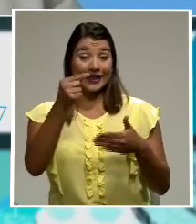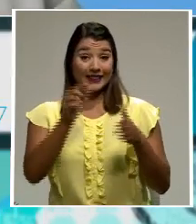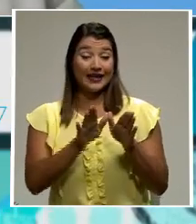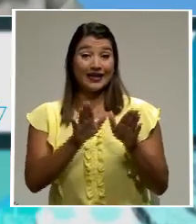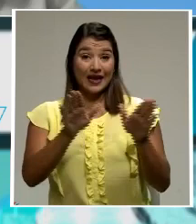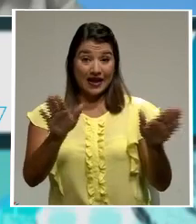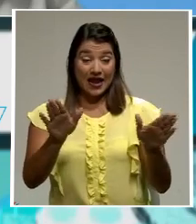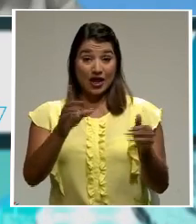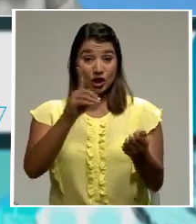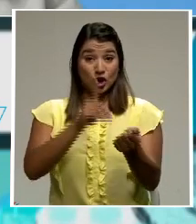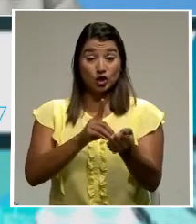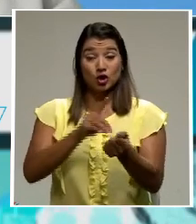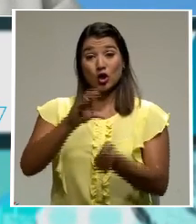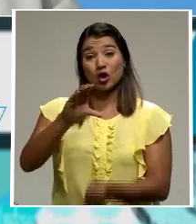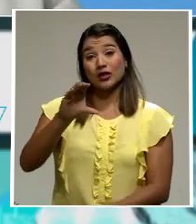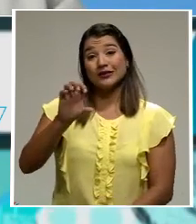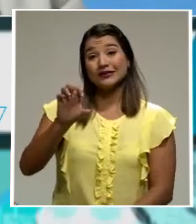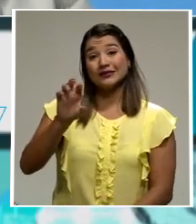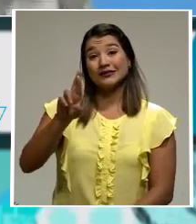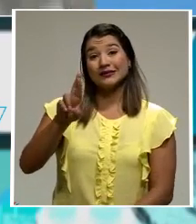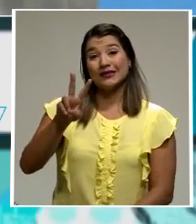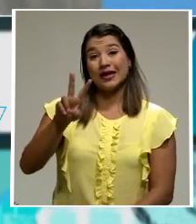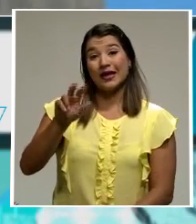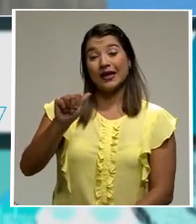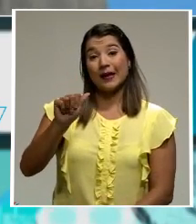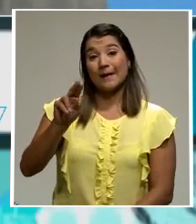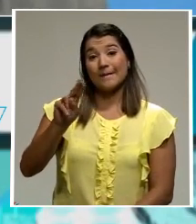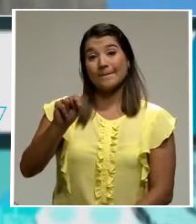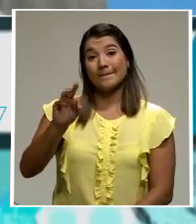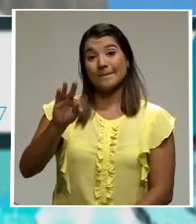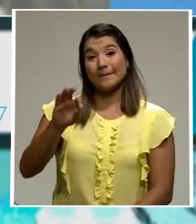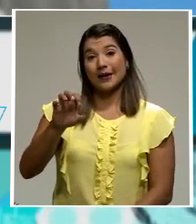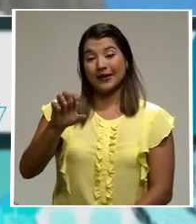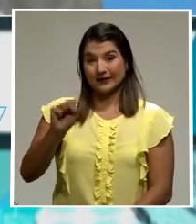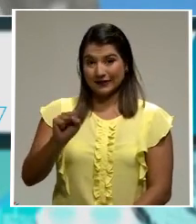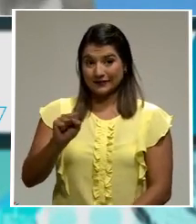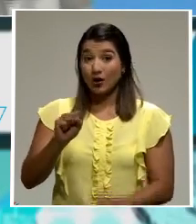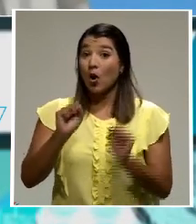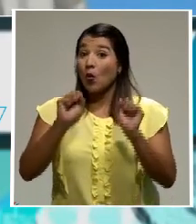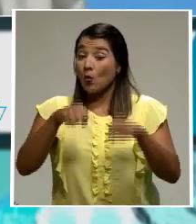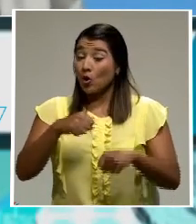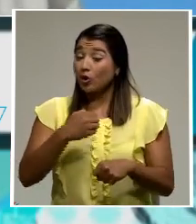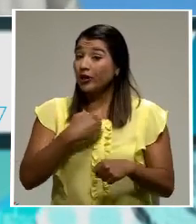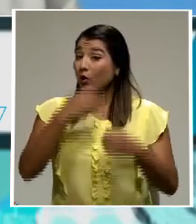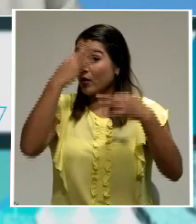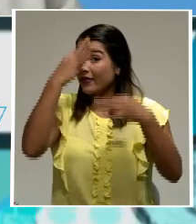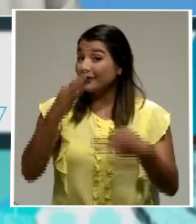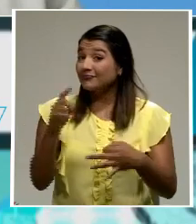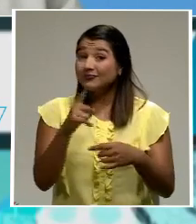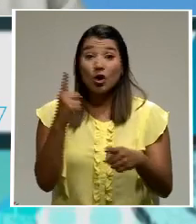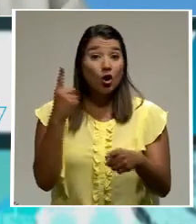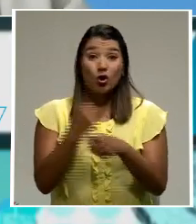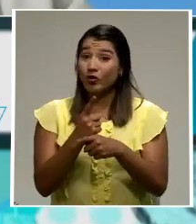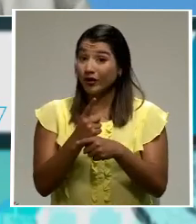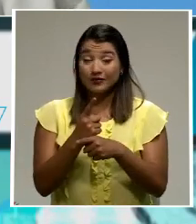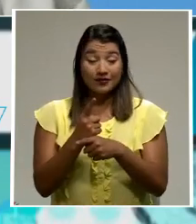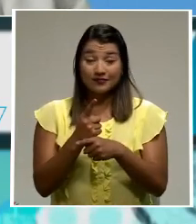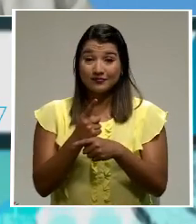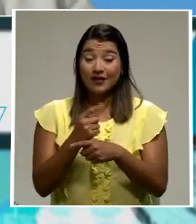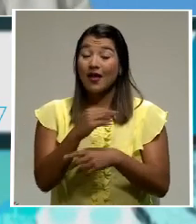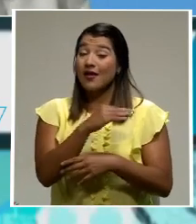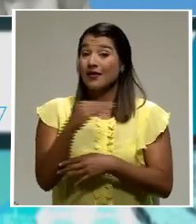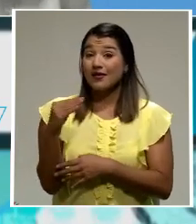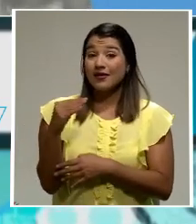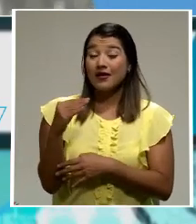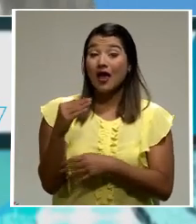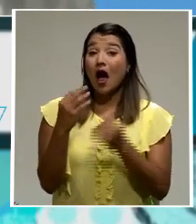general, el doctor Cervantes, puede haber habido una dilación indebida en esta decisión que se tomó, y lo